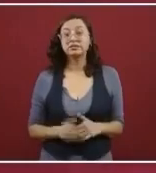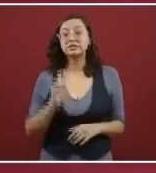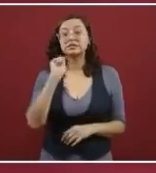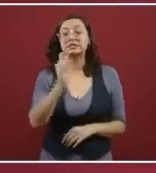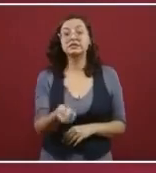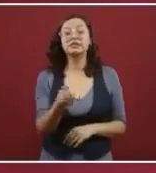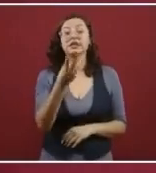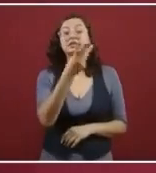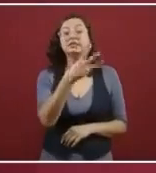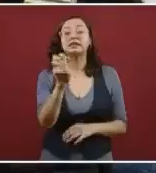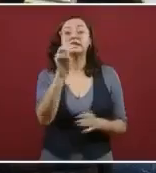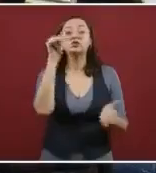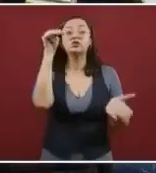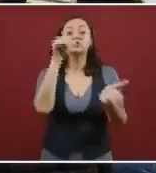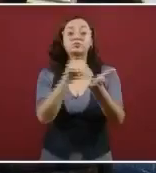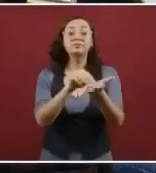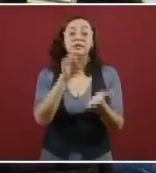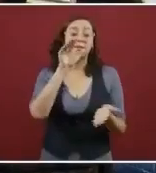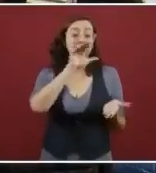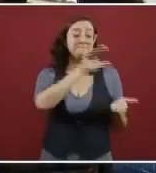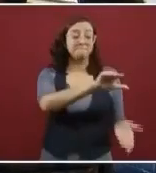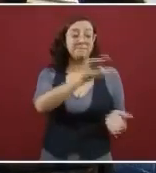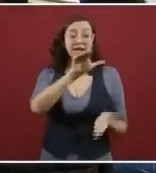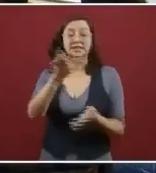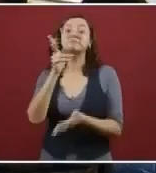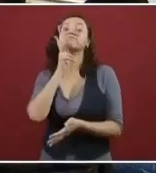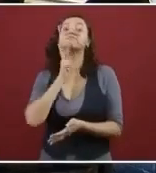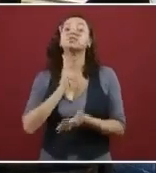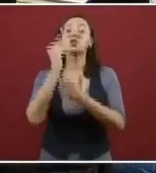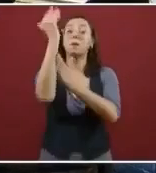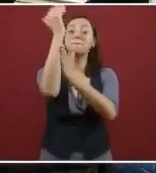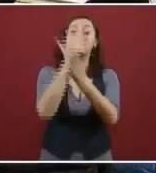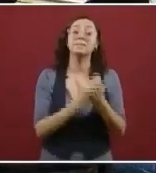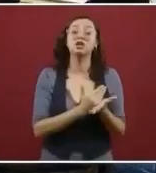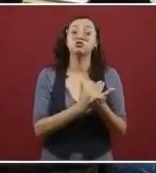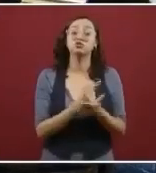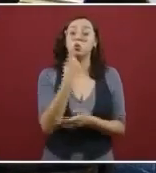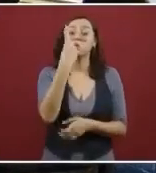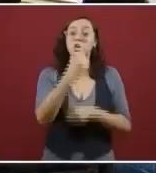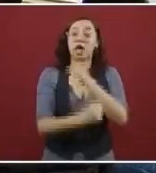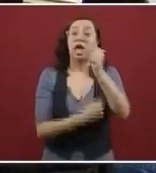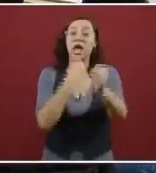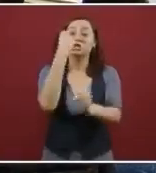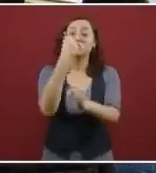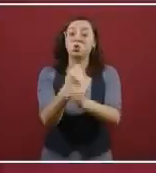300,000 barriles menos en un año.